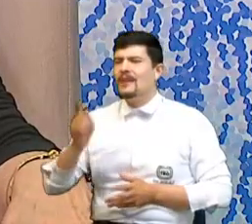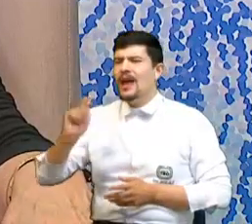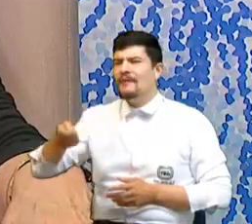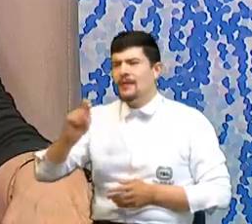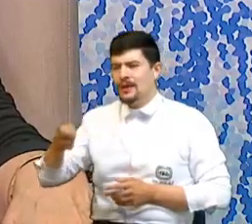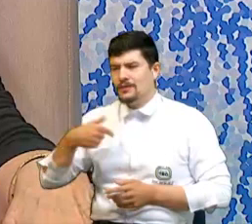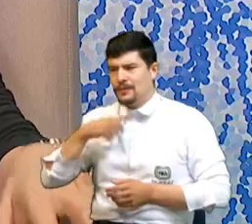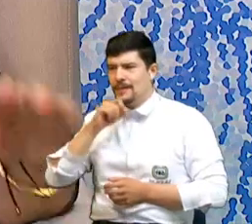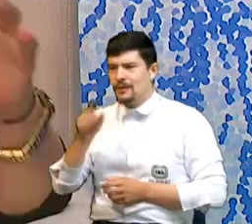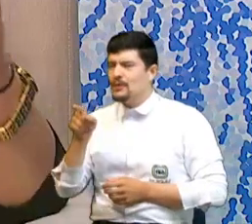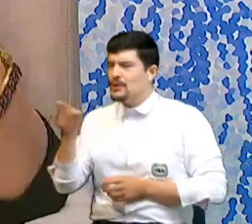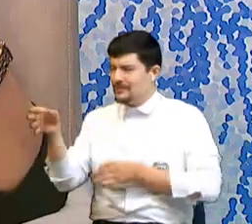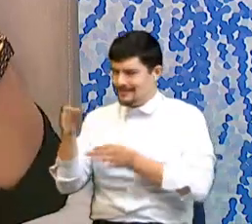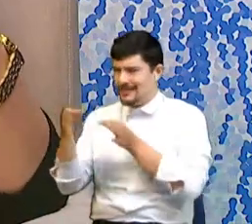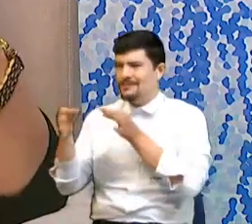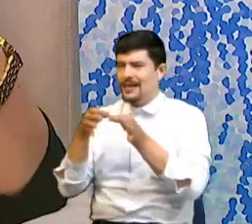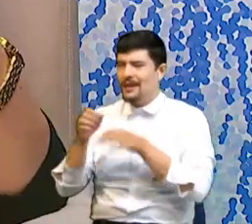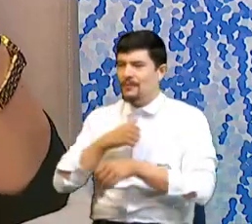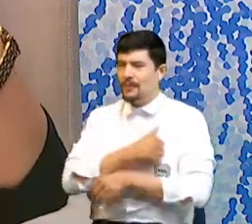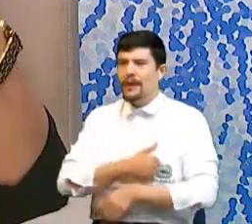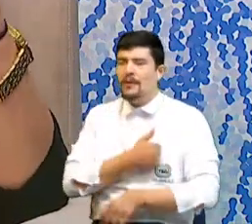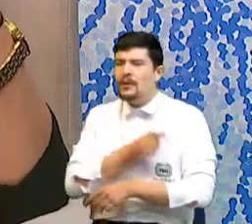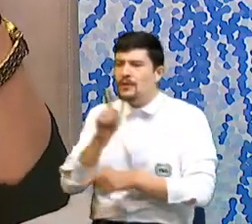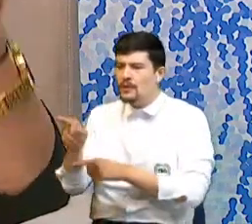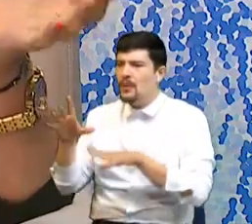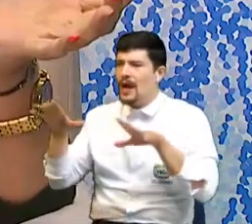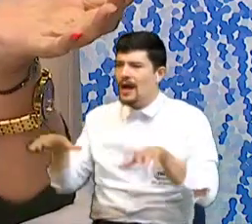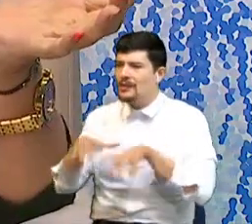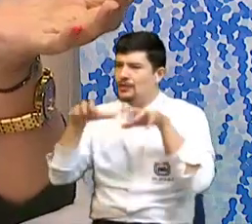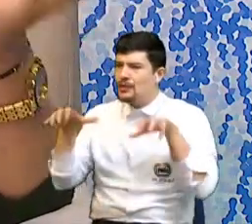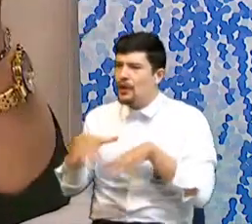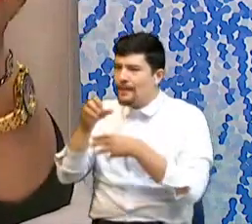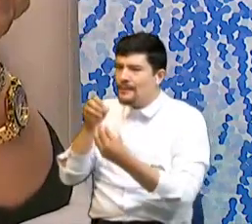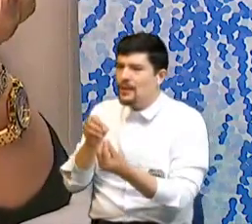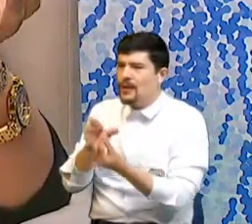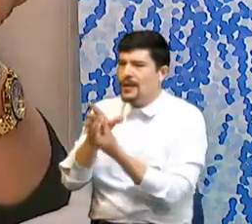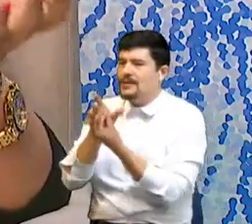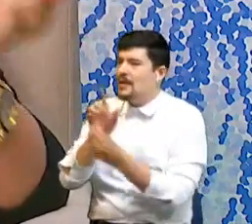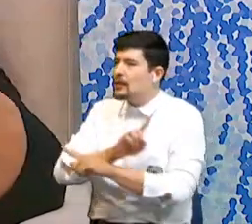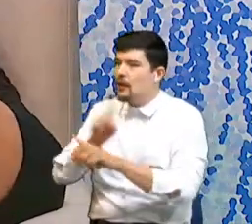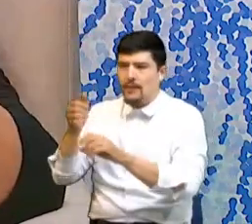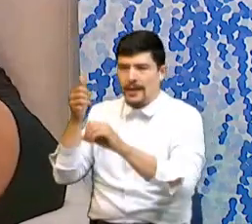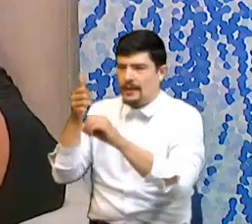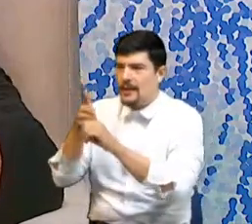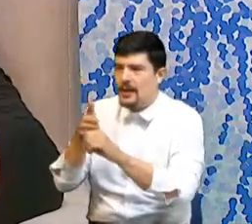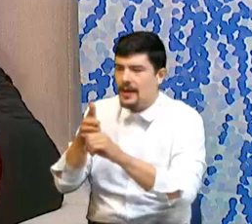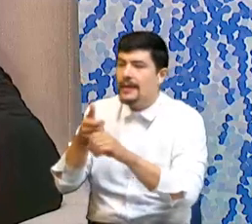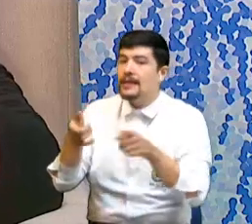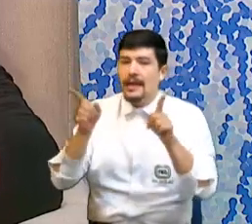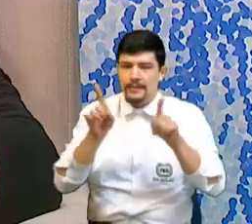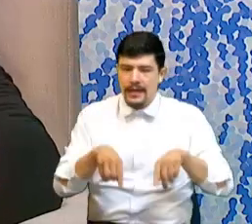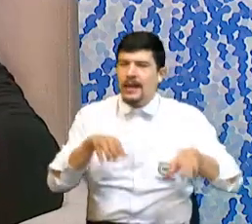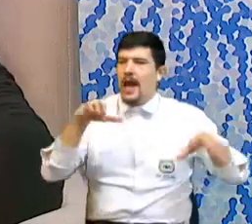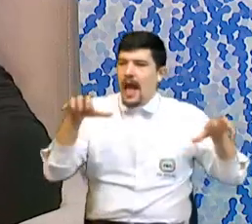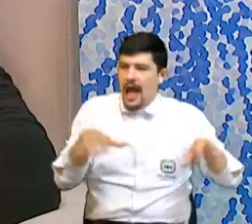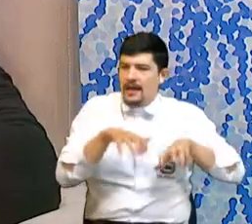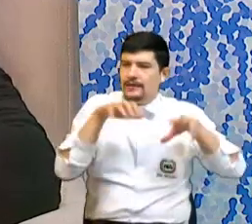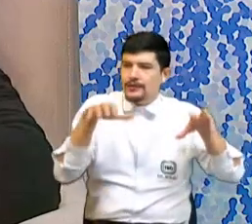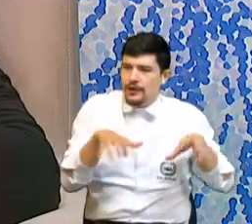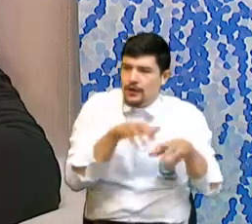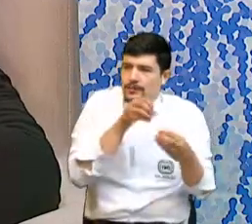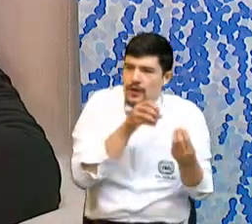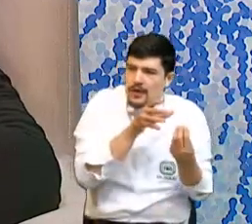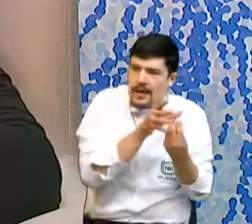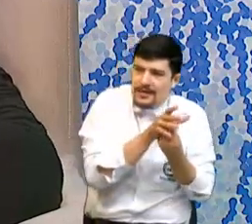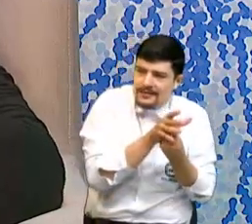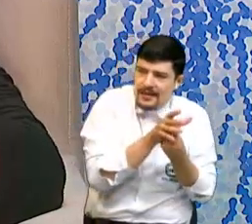los televidentes. Usted hablaba de actos sexuales sin penetración y hablaba, digamos, ya de actos sexuales